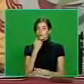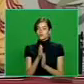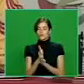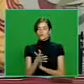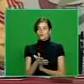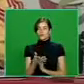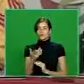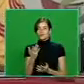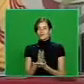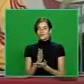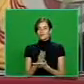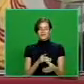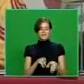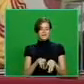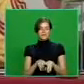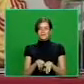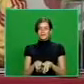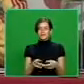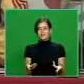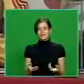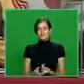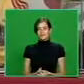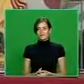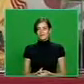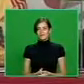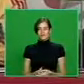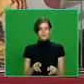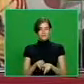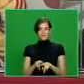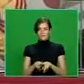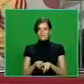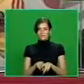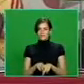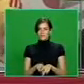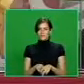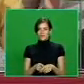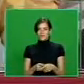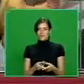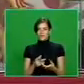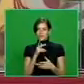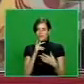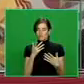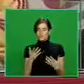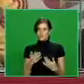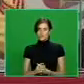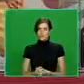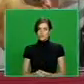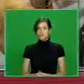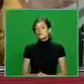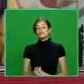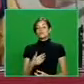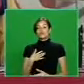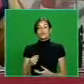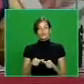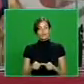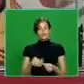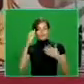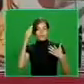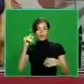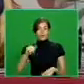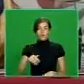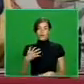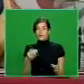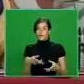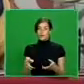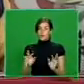ridiculez del chismorreo de la intriga de la baja monta de las cosas yo quiero seguir saludando bueno porque aquí